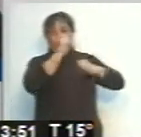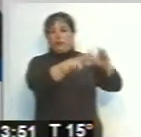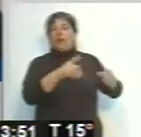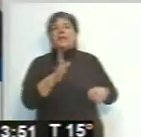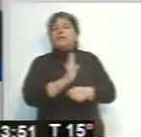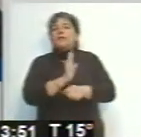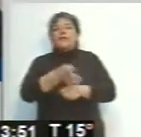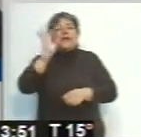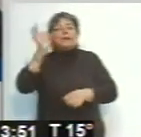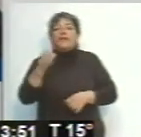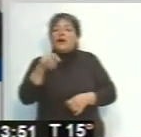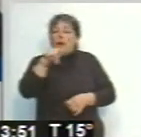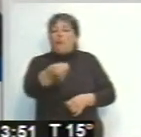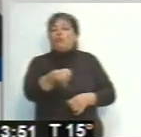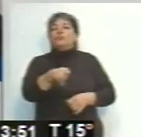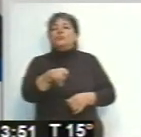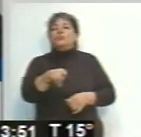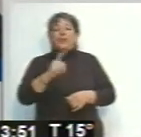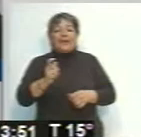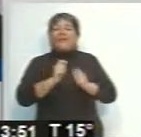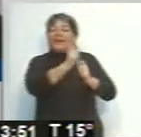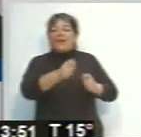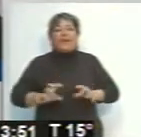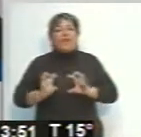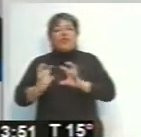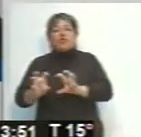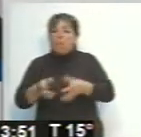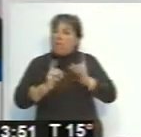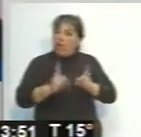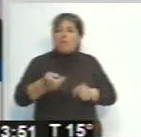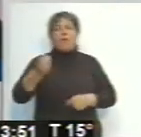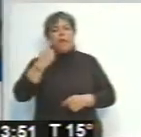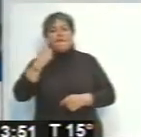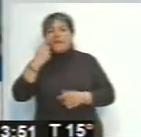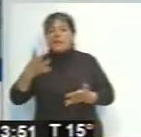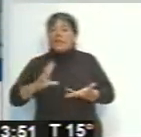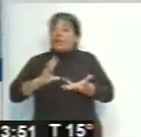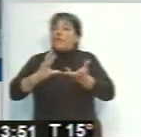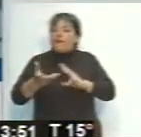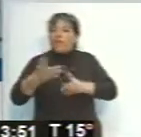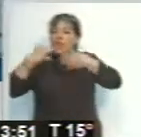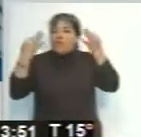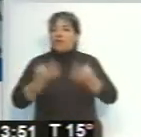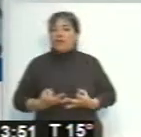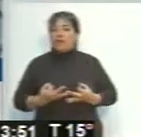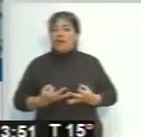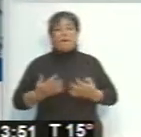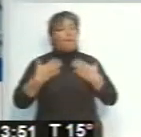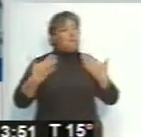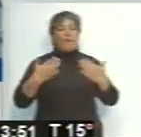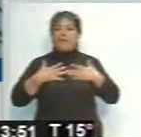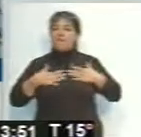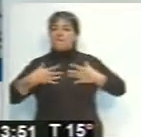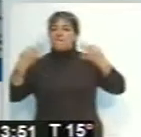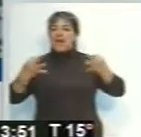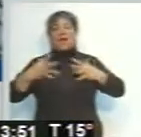vos saber quién te va a donar el órgano que necesitas para continuar viviendo de una manera digna, estar bien, estar sano y